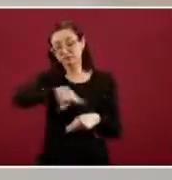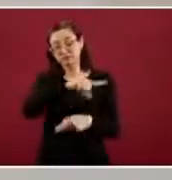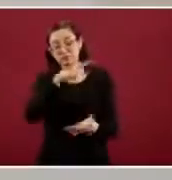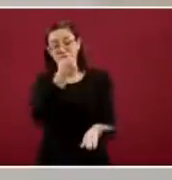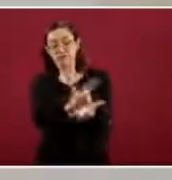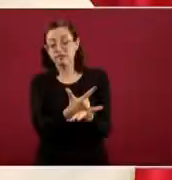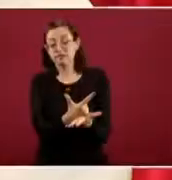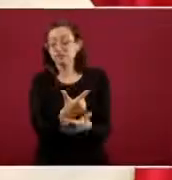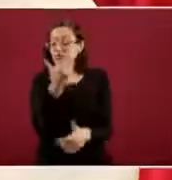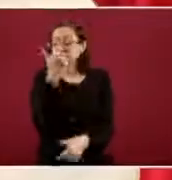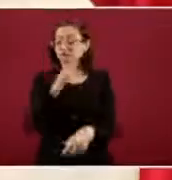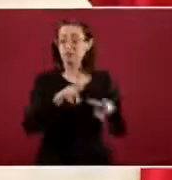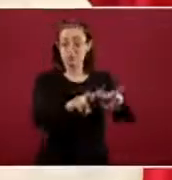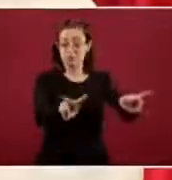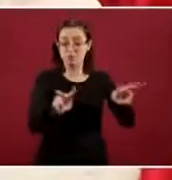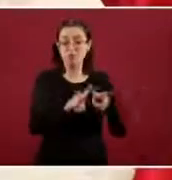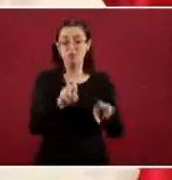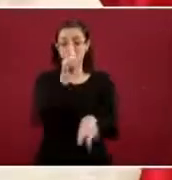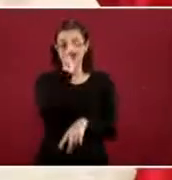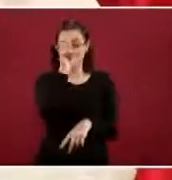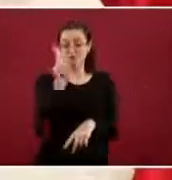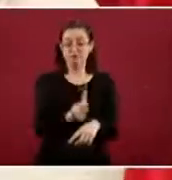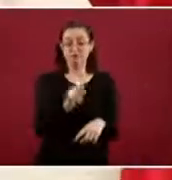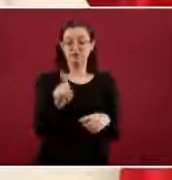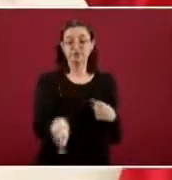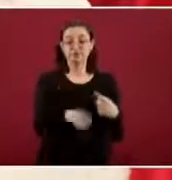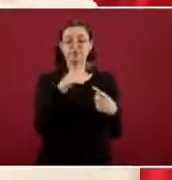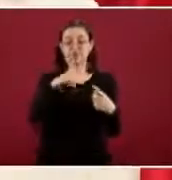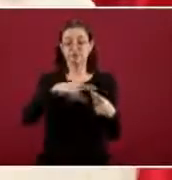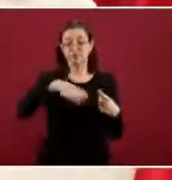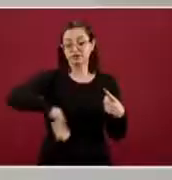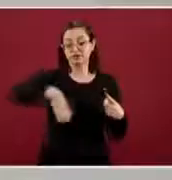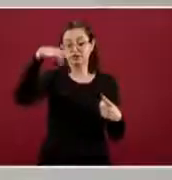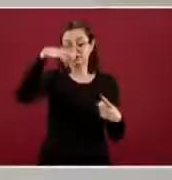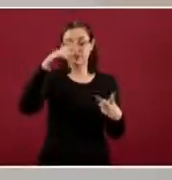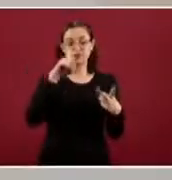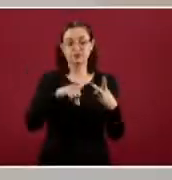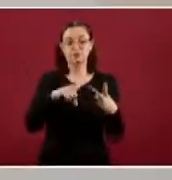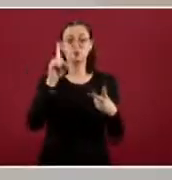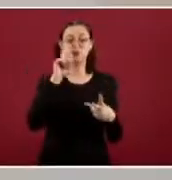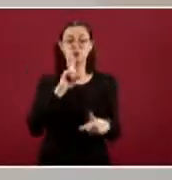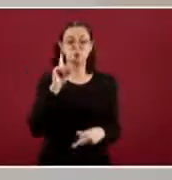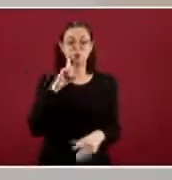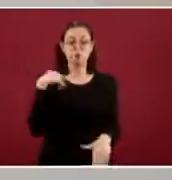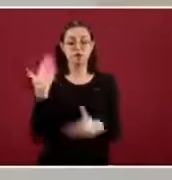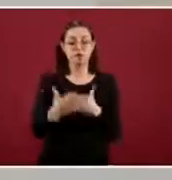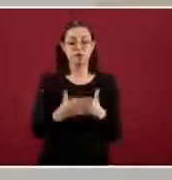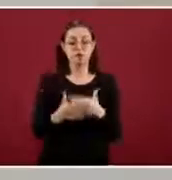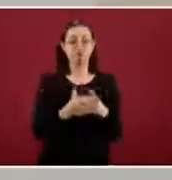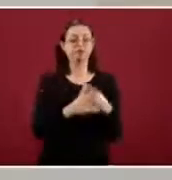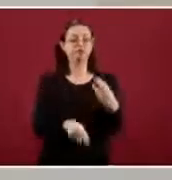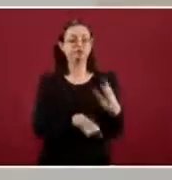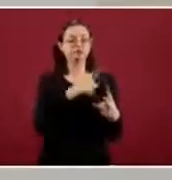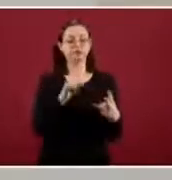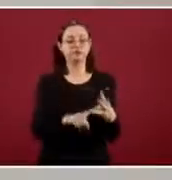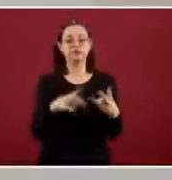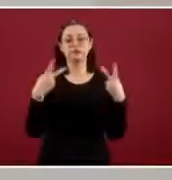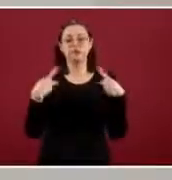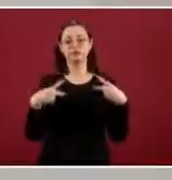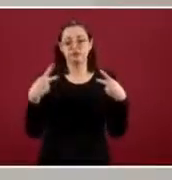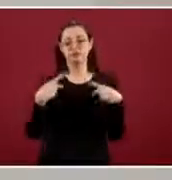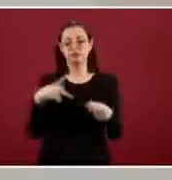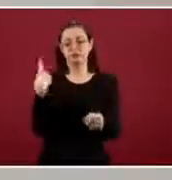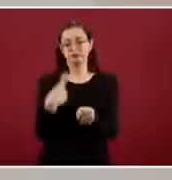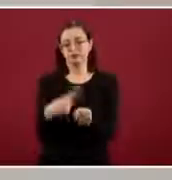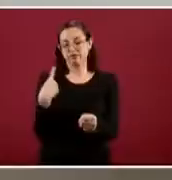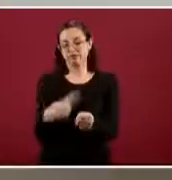la enfermedad, más vulnerables. Y estas son las personas adultas mayores, las mujeres embarazadas, las personas que padecen